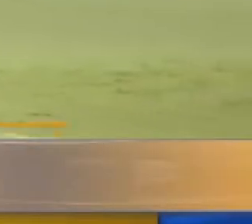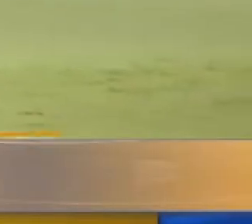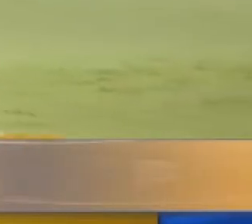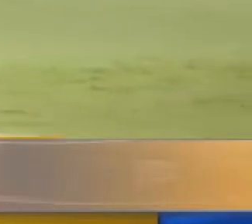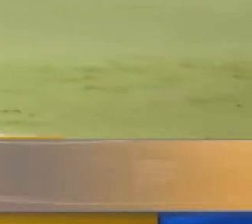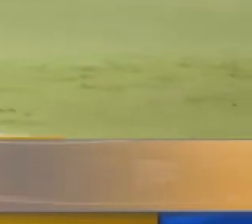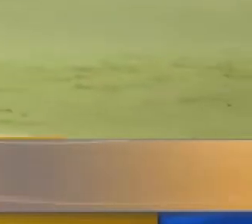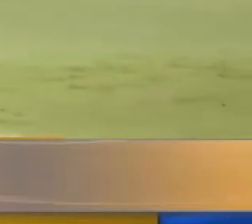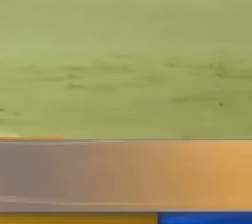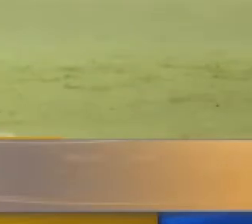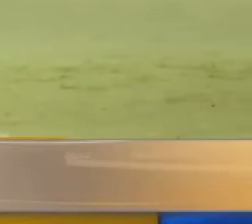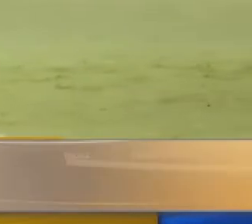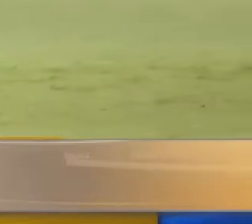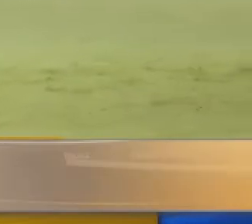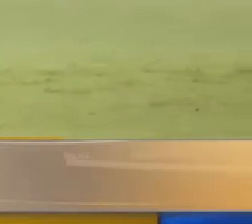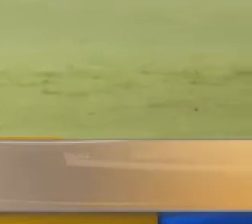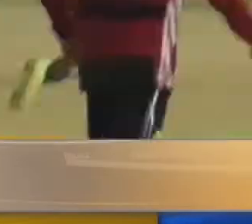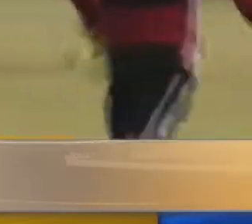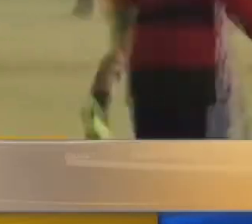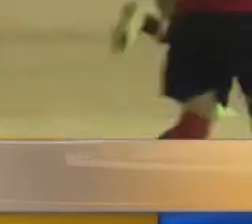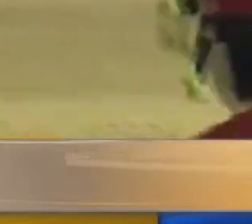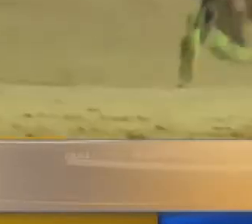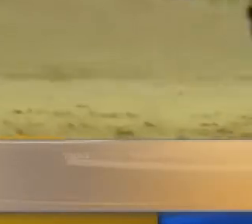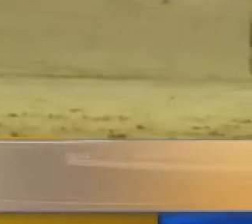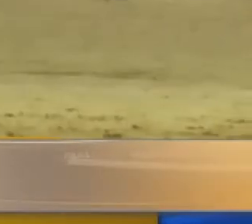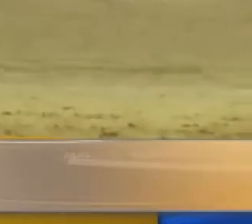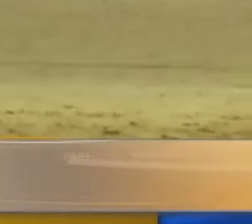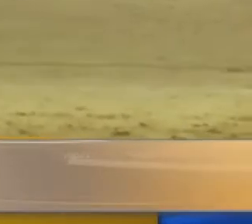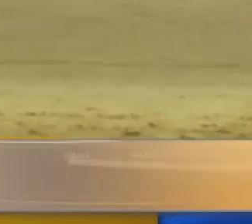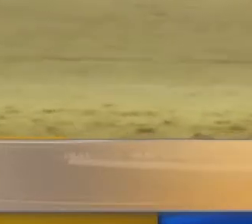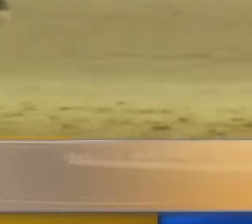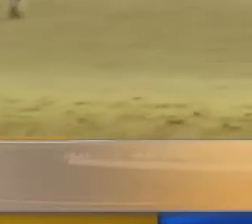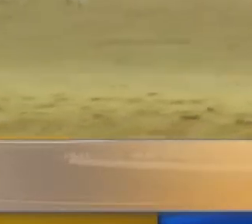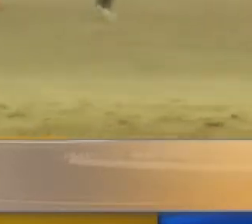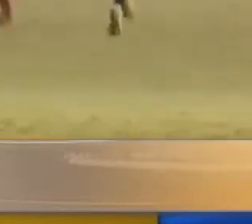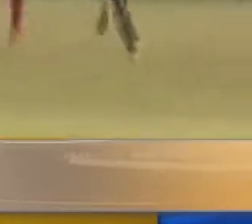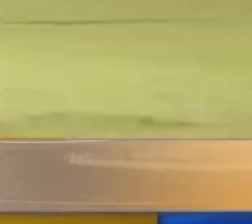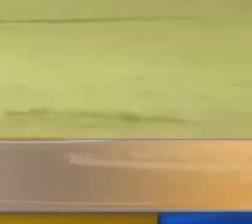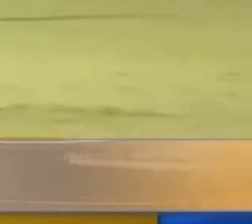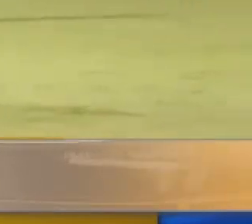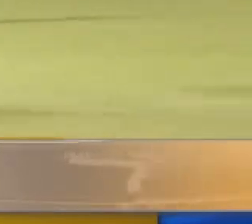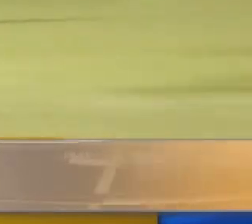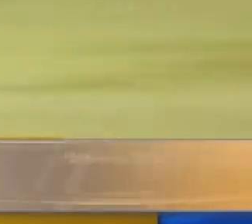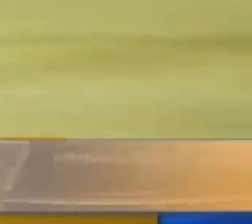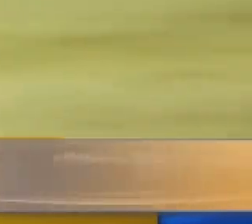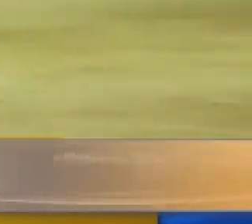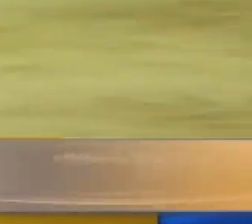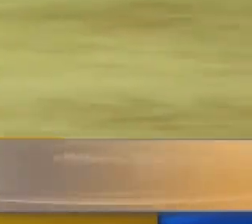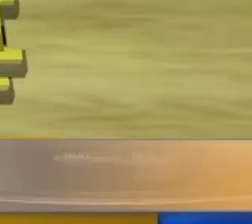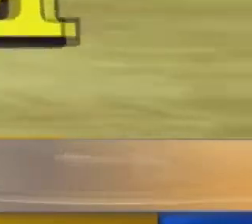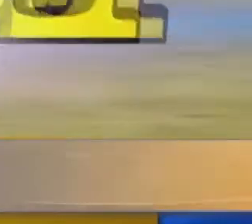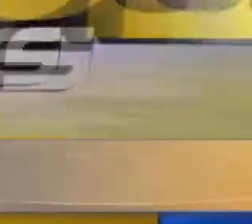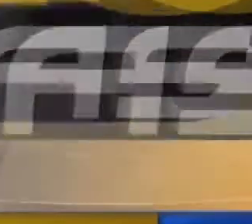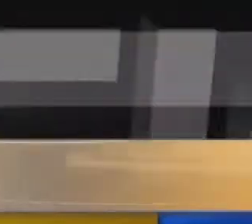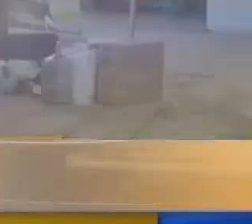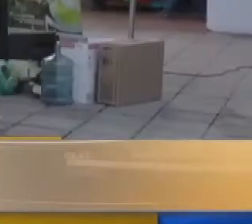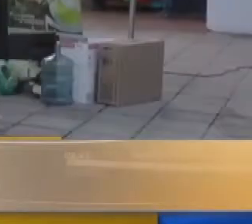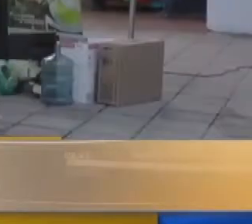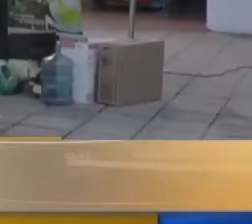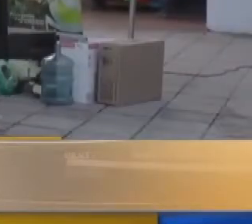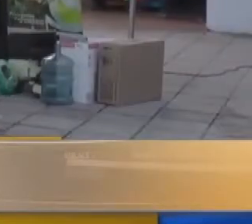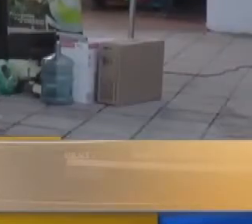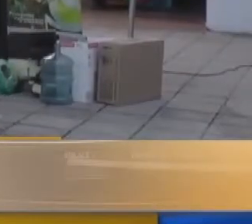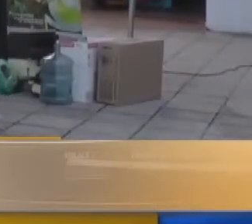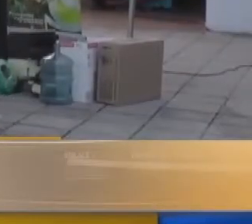los deportes, Club Infanta se coronó campeón en el torneo de verano celebrado en la cancha de fútbol del barrio La Floresta. Y